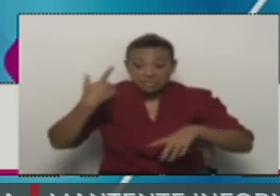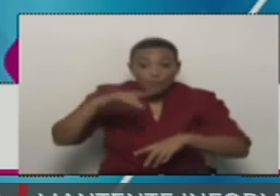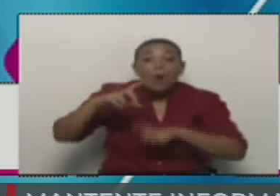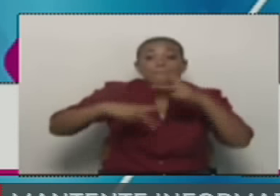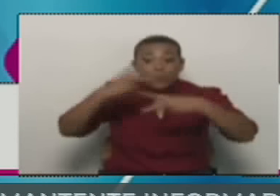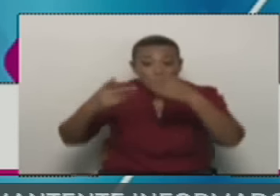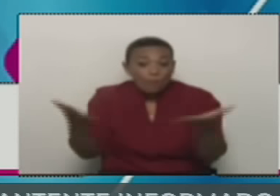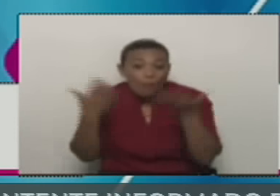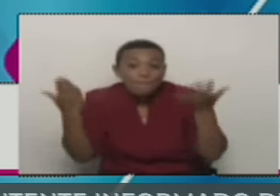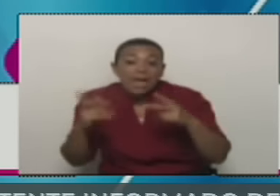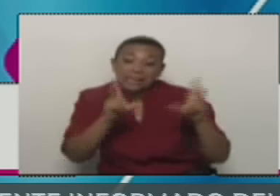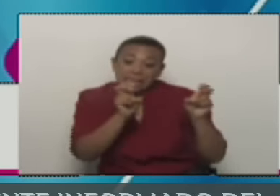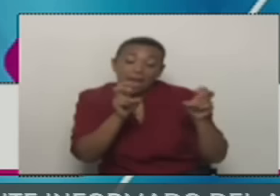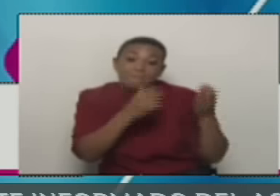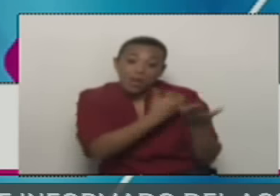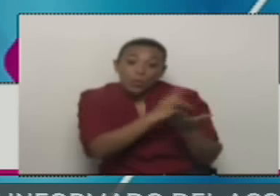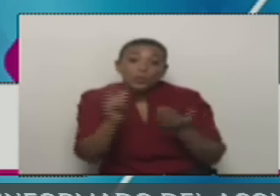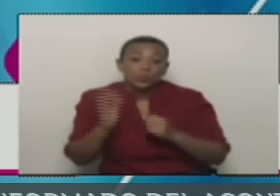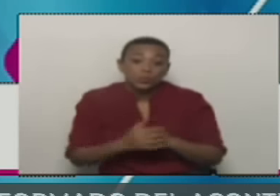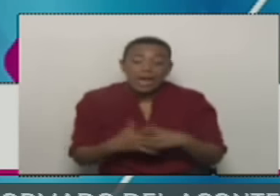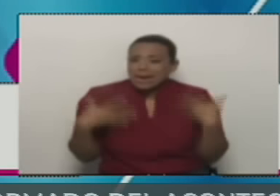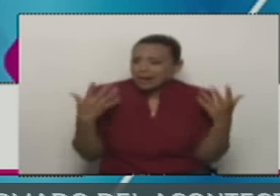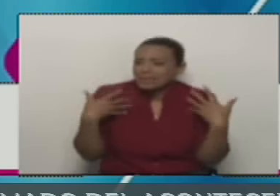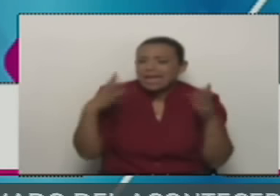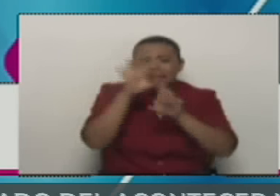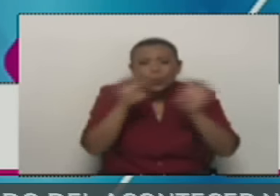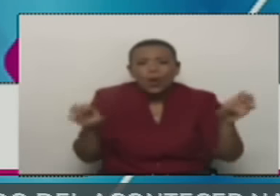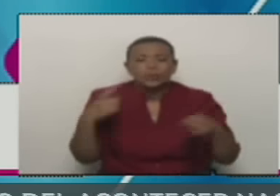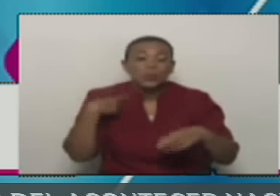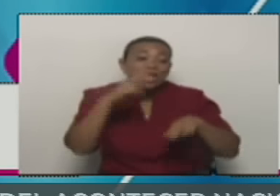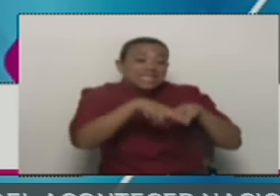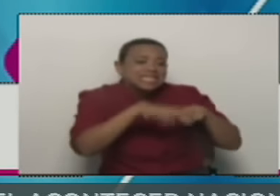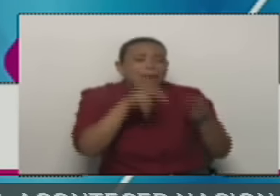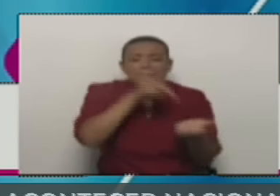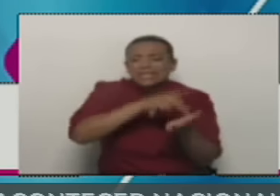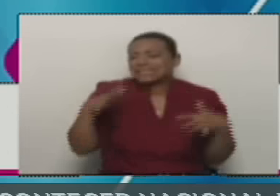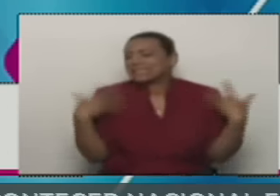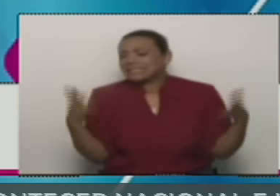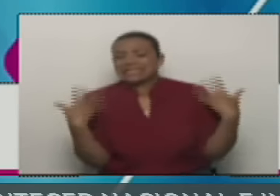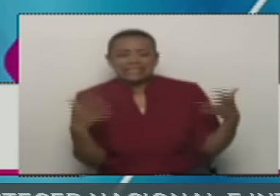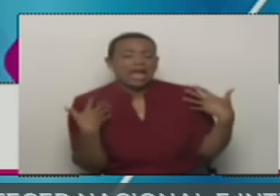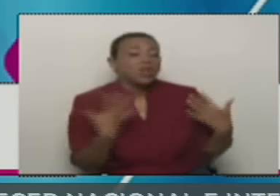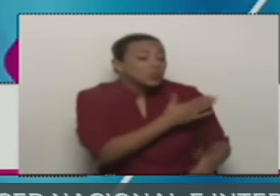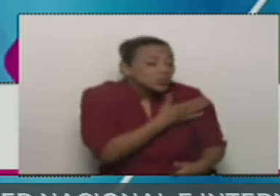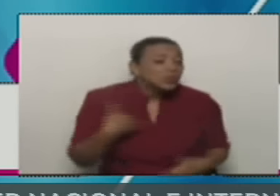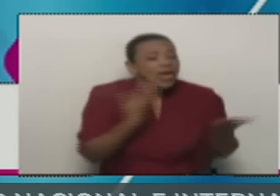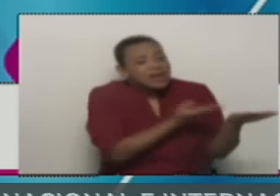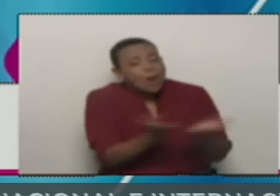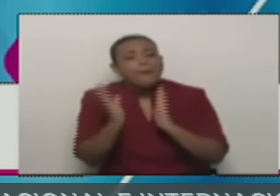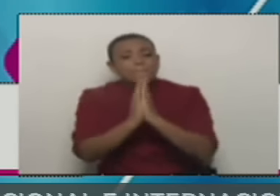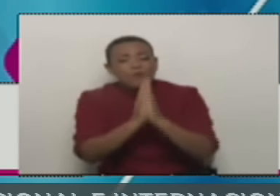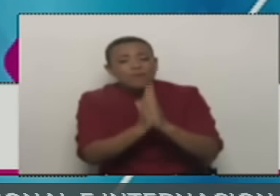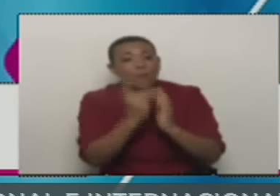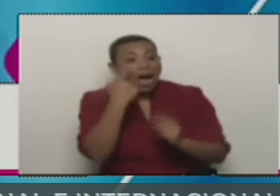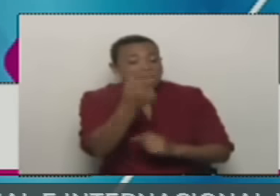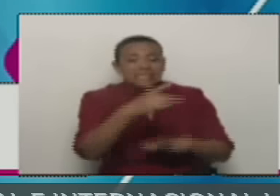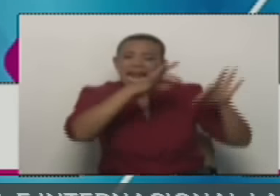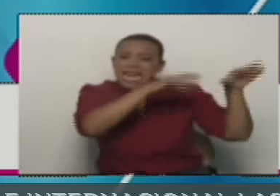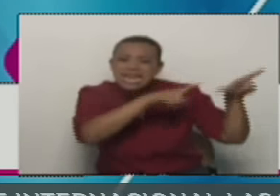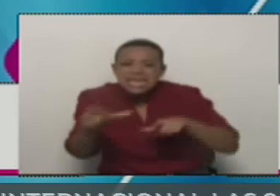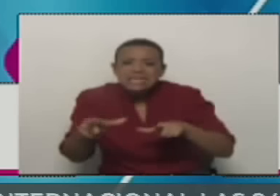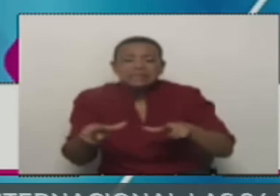promover el tema del conuco, que además es recreativo, es educativo, donde los niños participan. Nosotros queremos invitarle a usted a un conuco ya establecido.